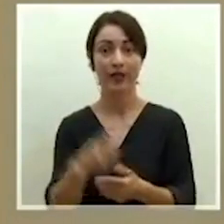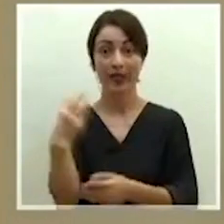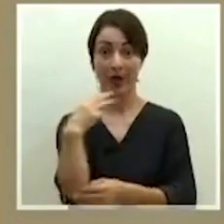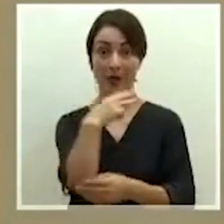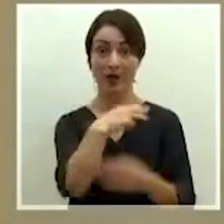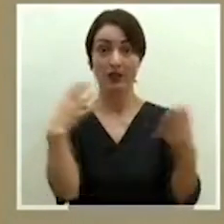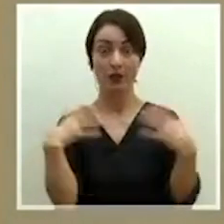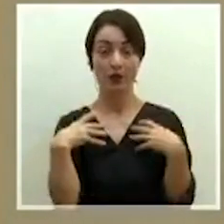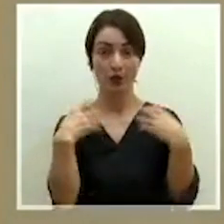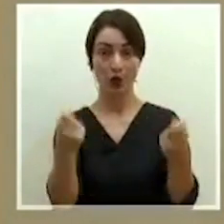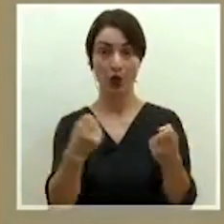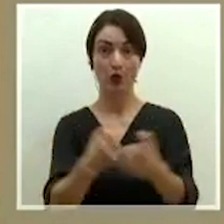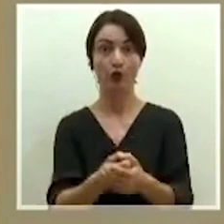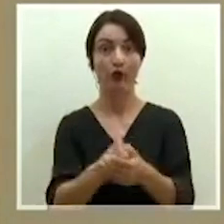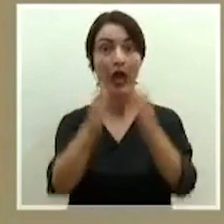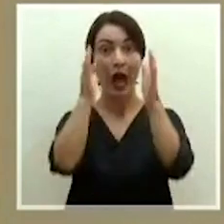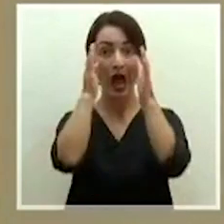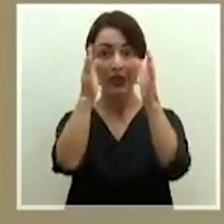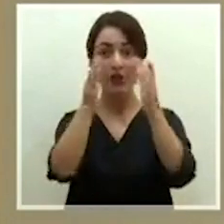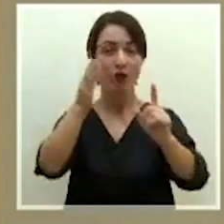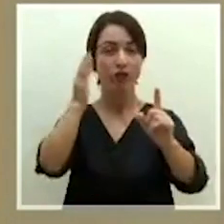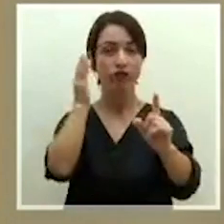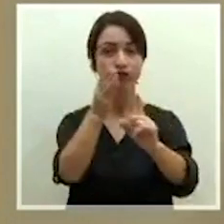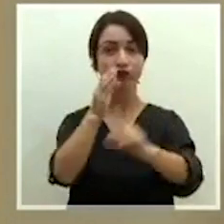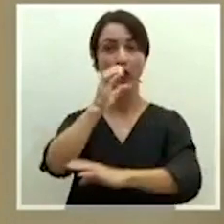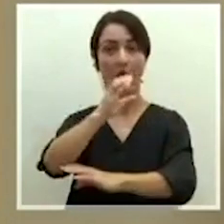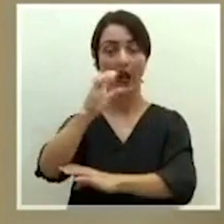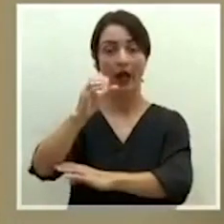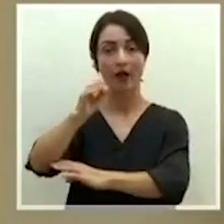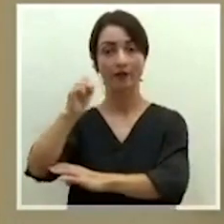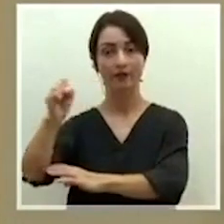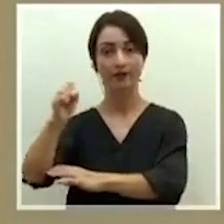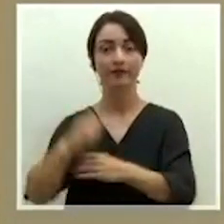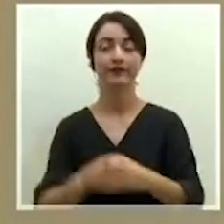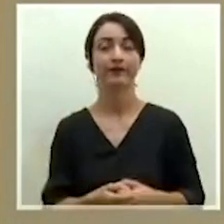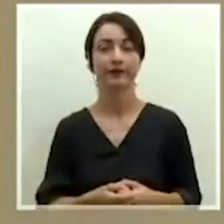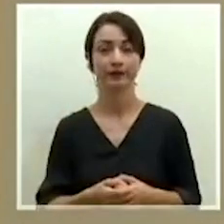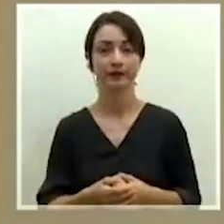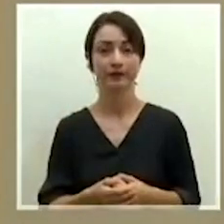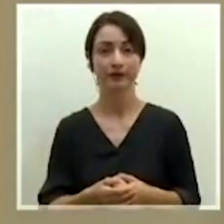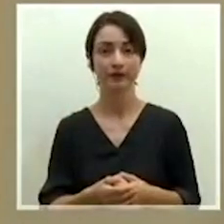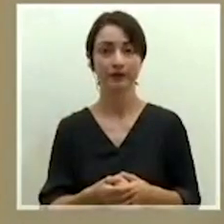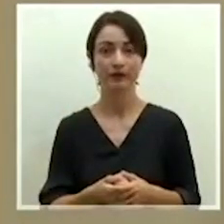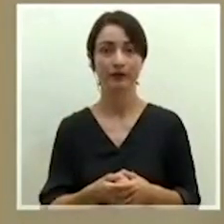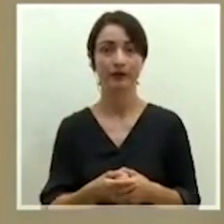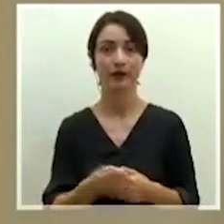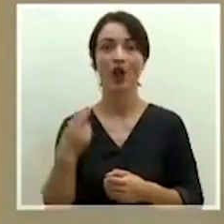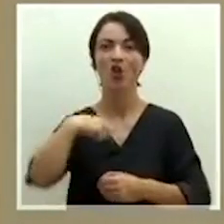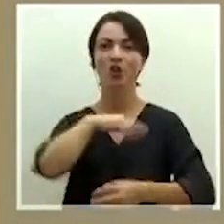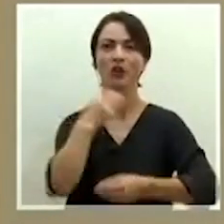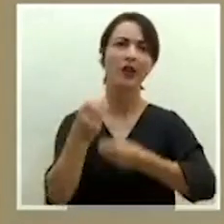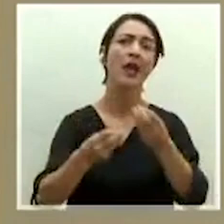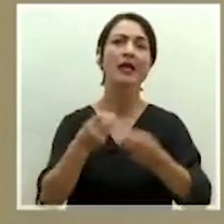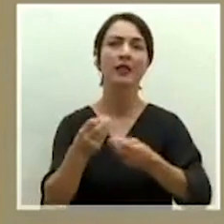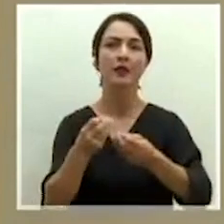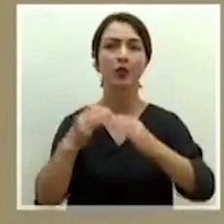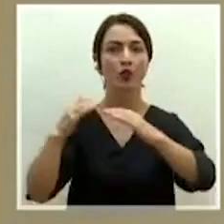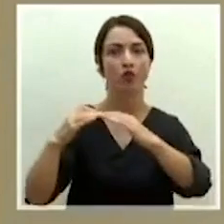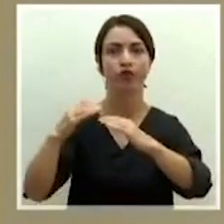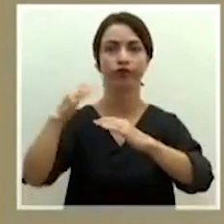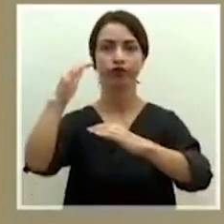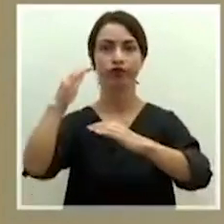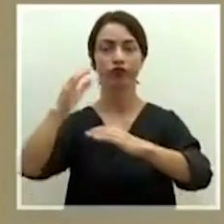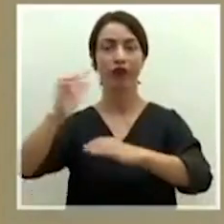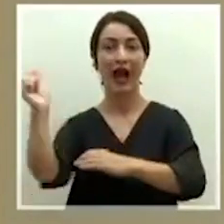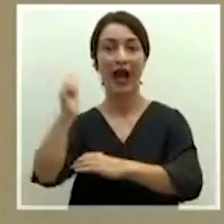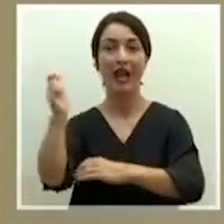de Salud y la atención directa de la Caja Costarricense de Seguro Social, estamos elevando el nivel de alerta a alerta